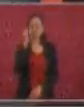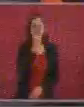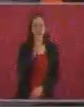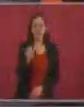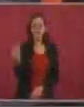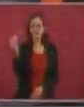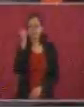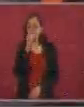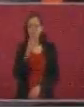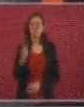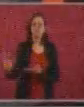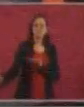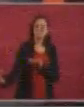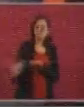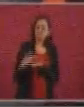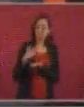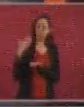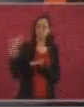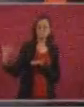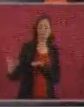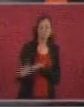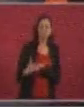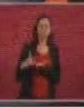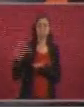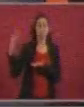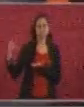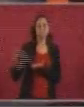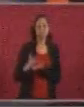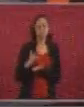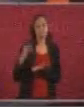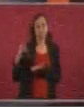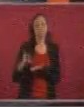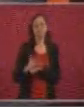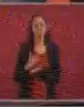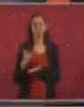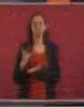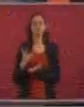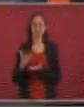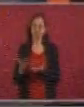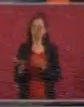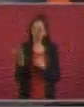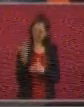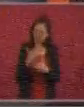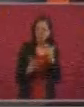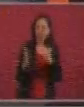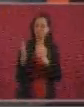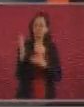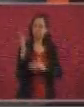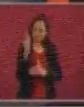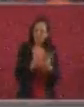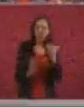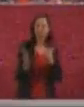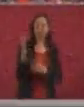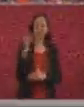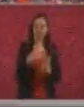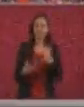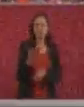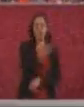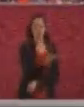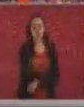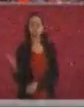pasado, en el que votó el 30%, una tercera parte del padrón electoral, y la mayoría de los que él